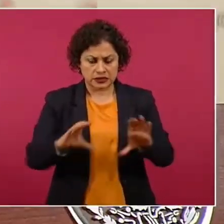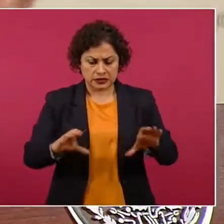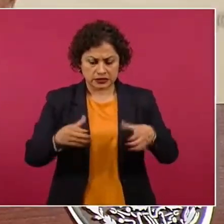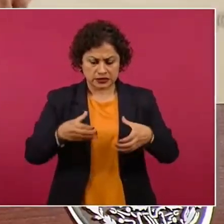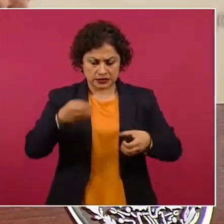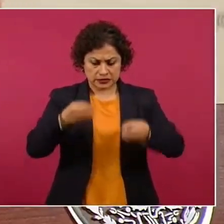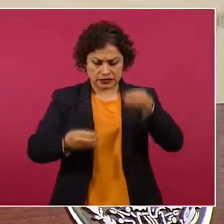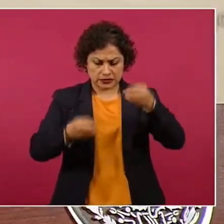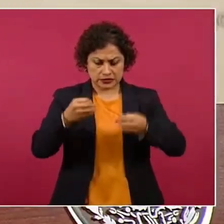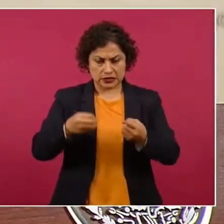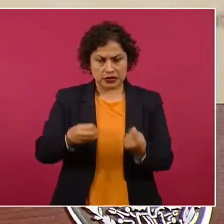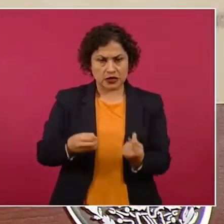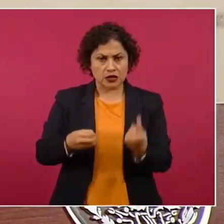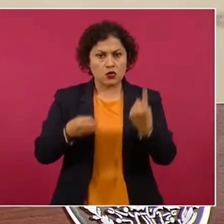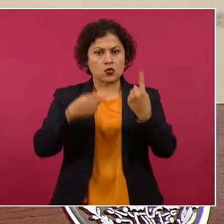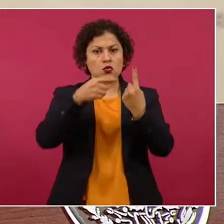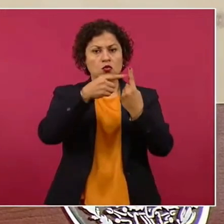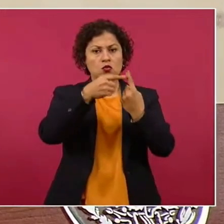Medina Mora,